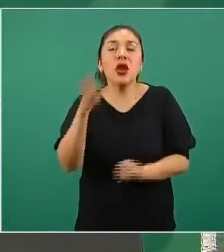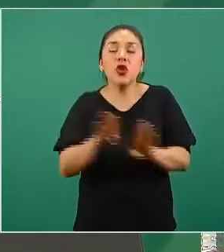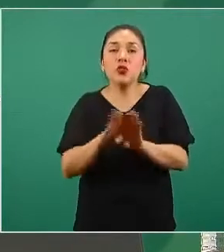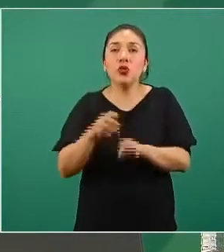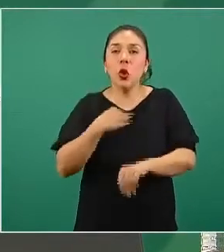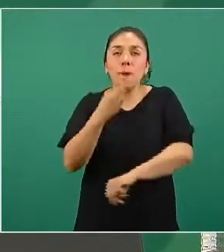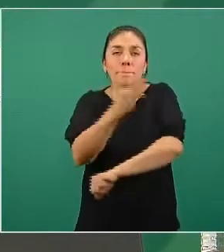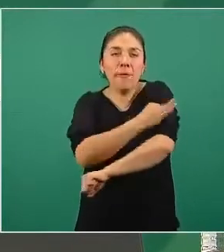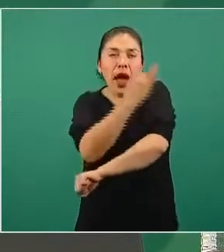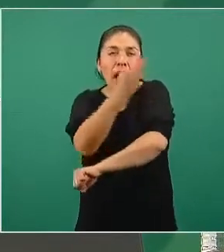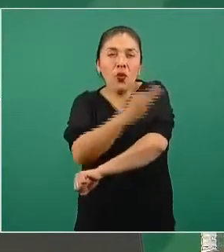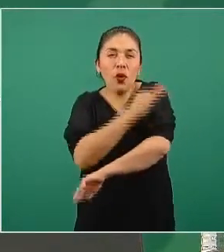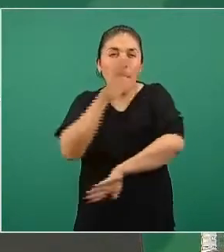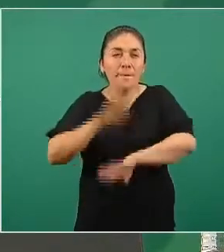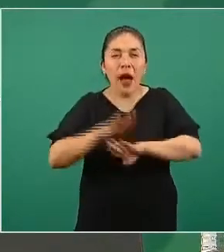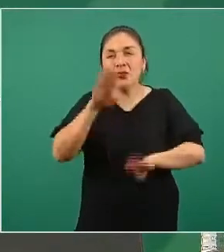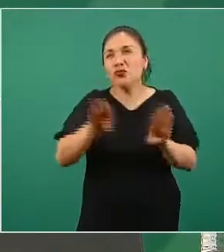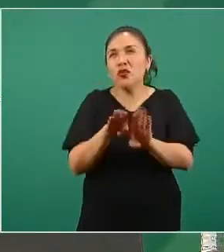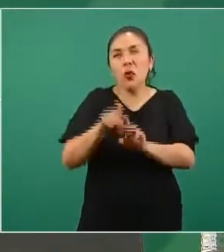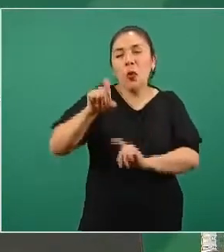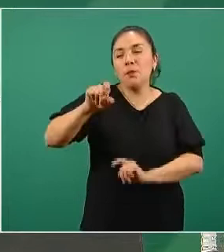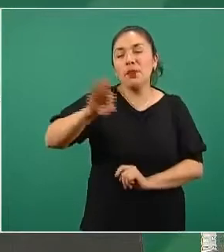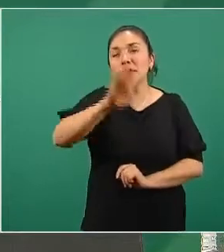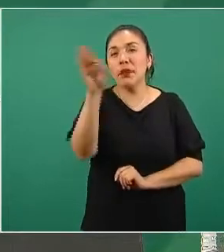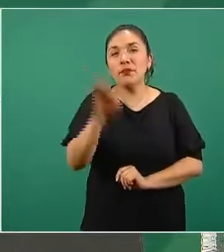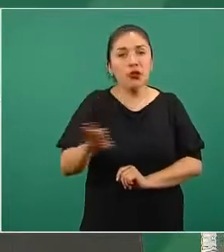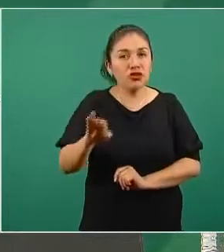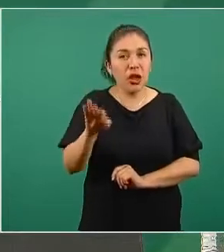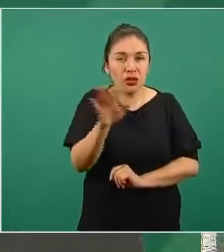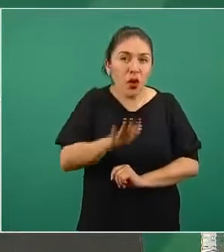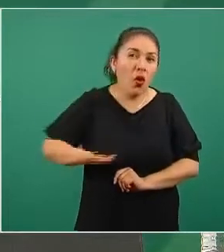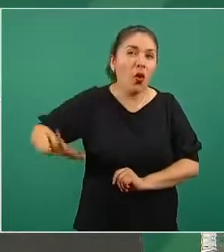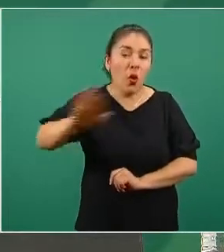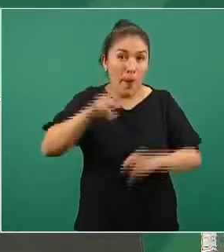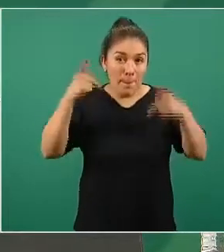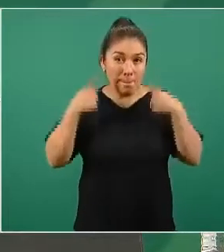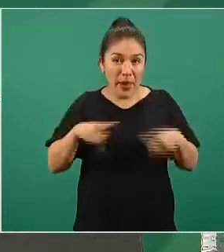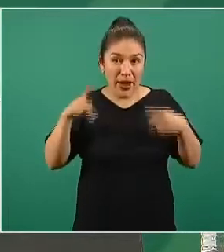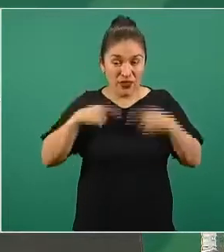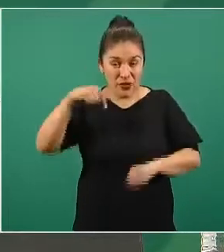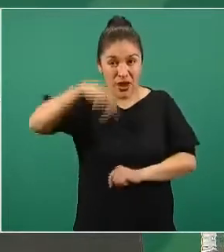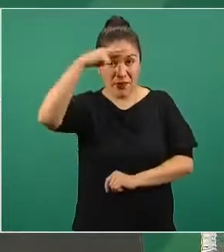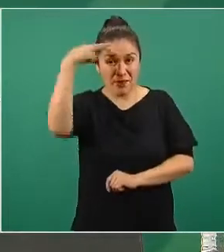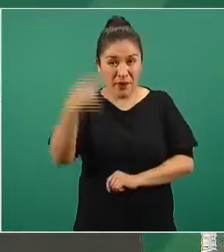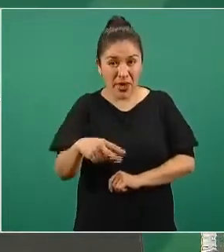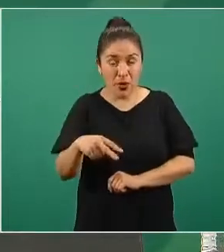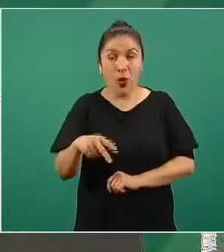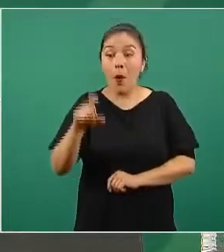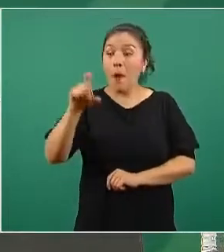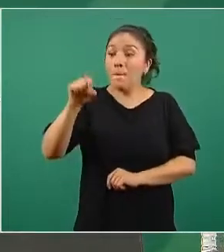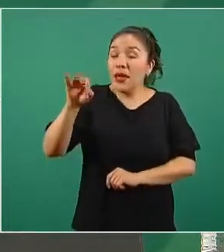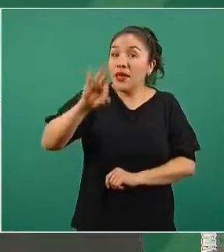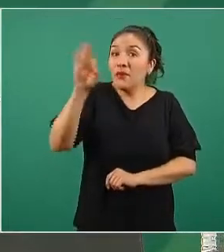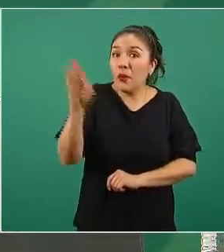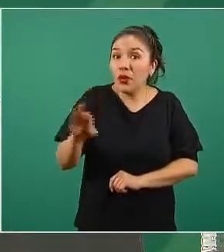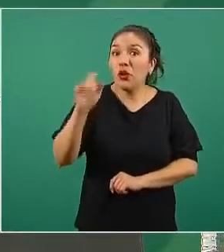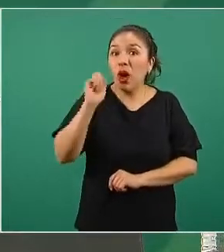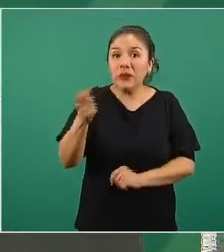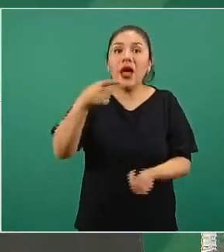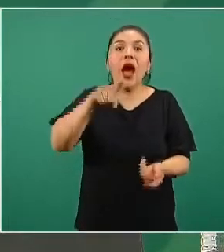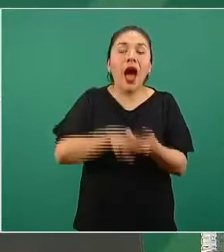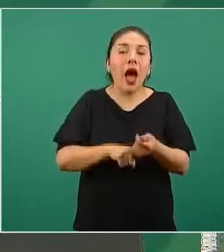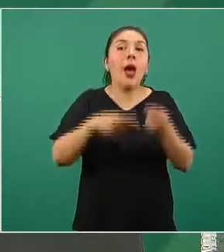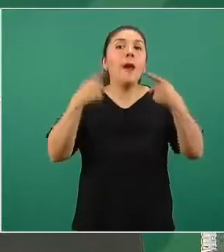vacunando al 20% de la población en México, representada por las